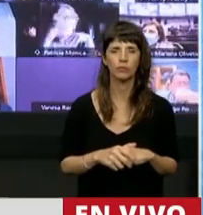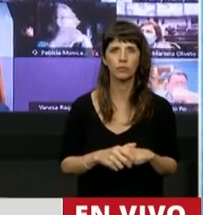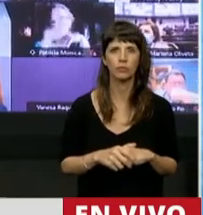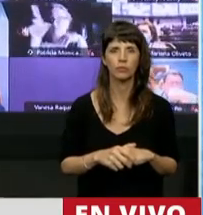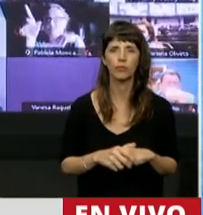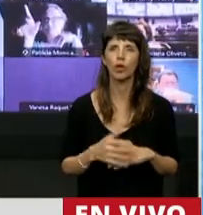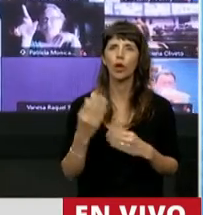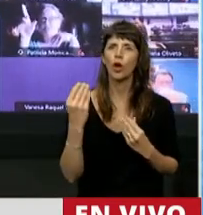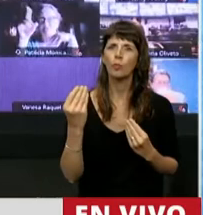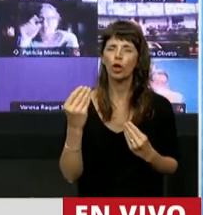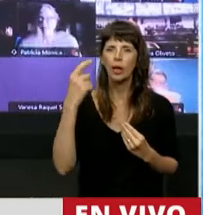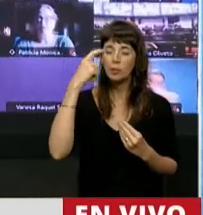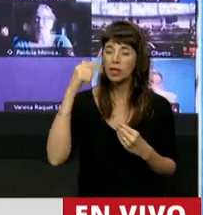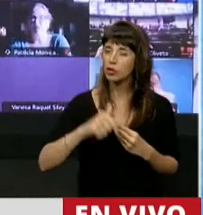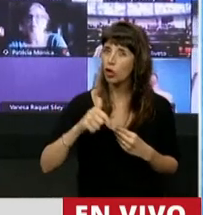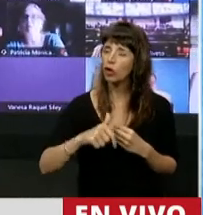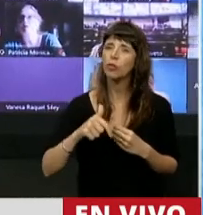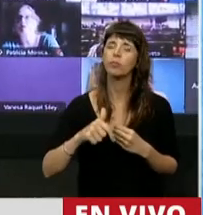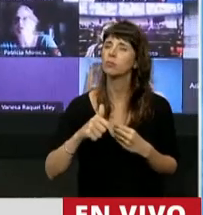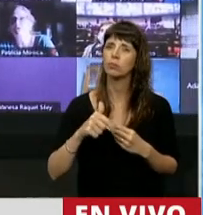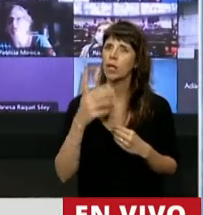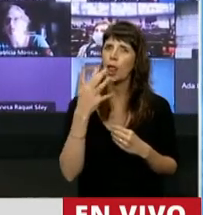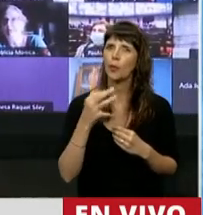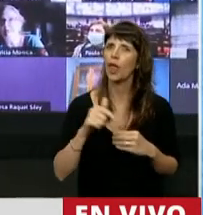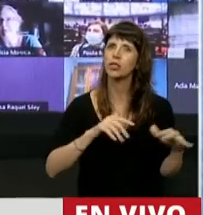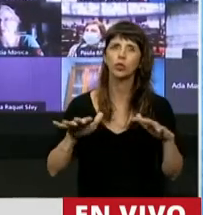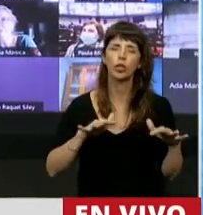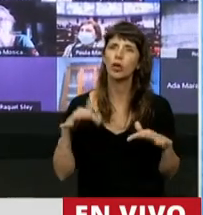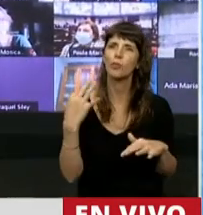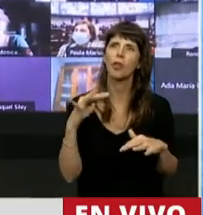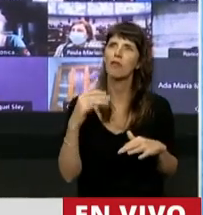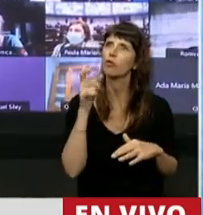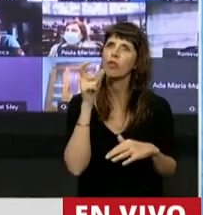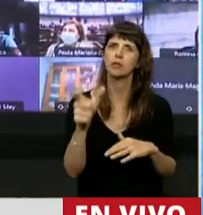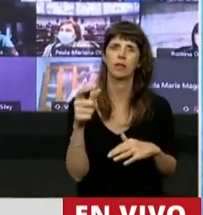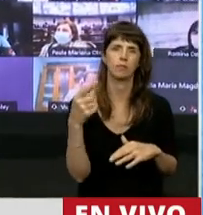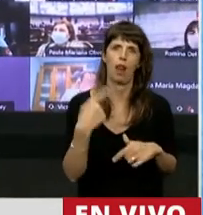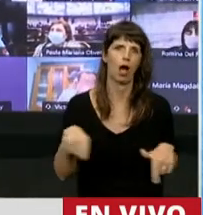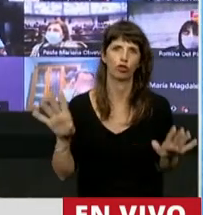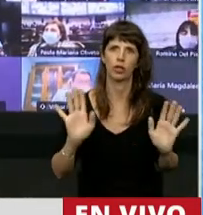que ya está altura de la circunstancia presidente tenemos que decir las cosas por su nombre